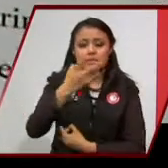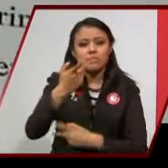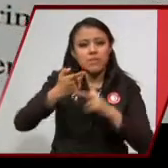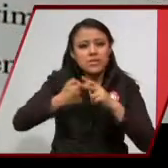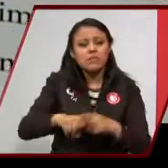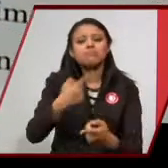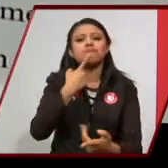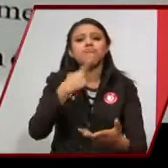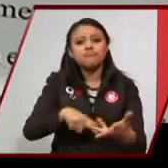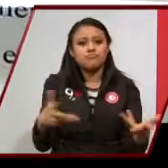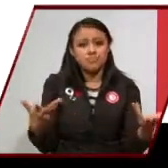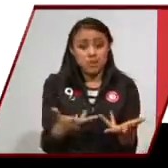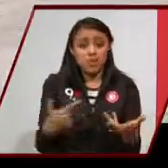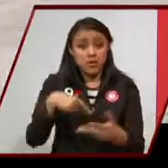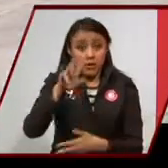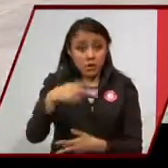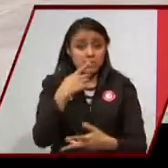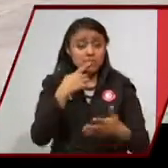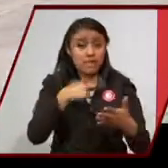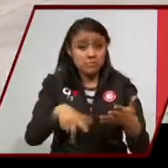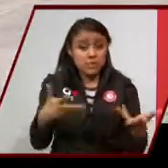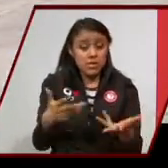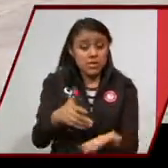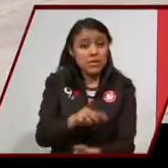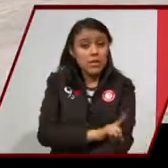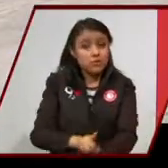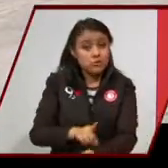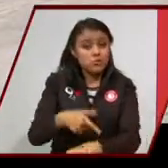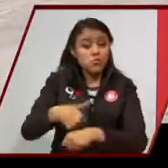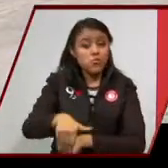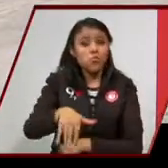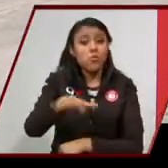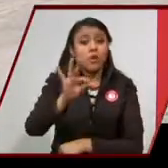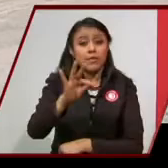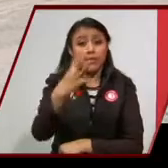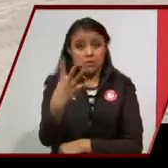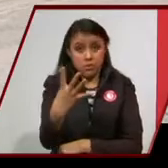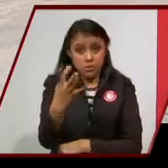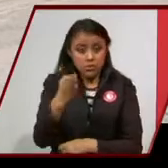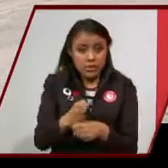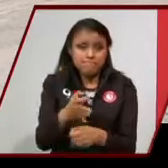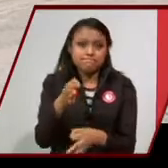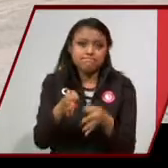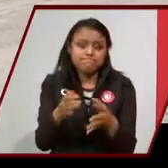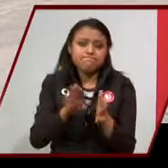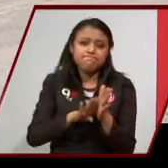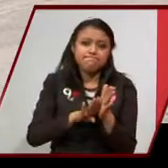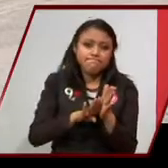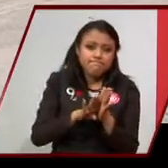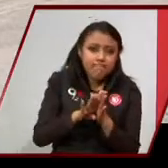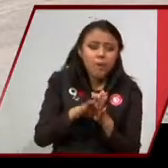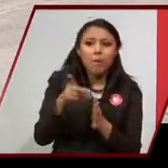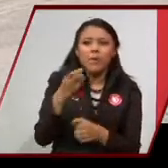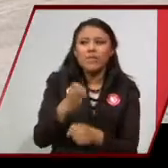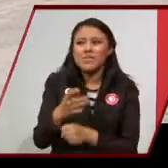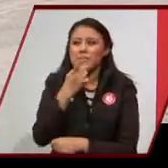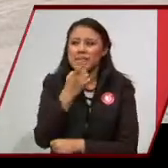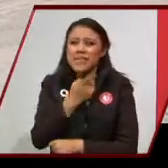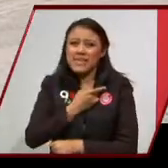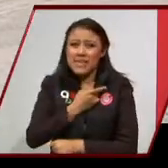levantó su demanda. Yo la levanté aquí en la delegación, en la 44, y está en proceso, ¿sí? Pero para esto me